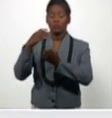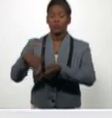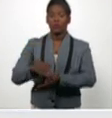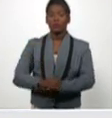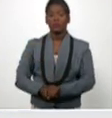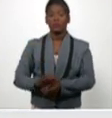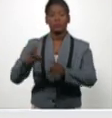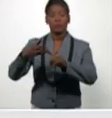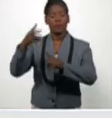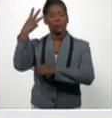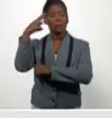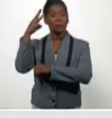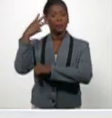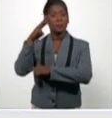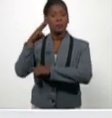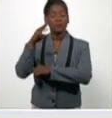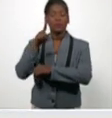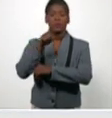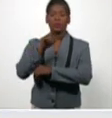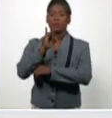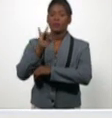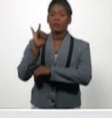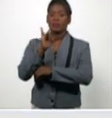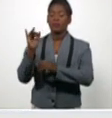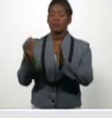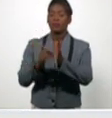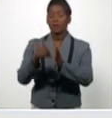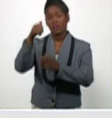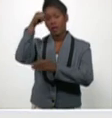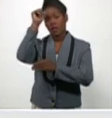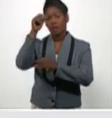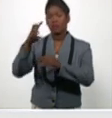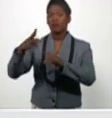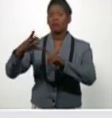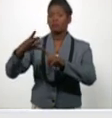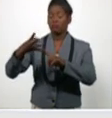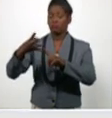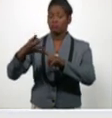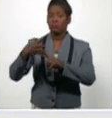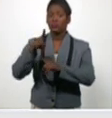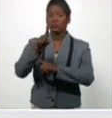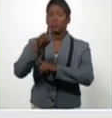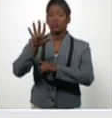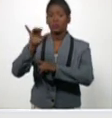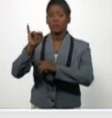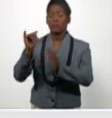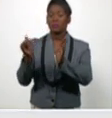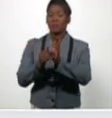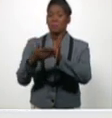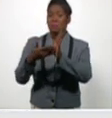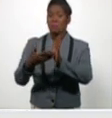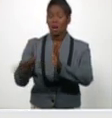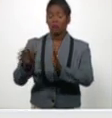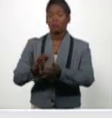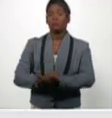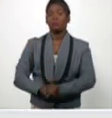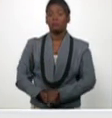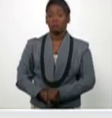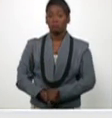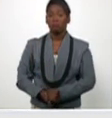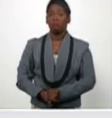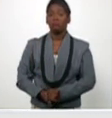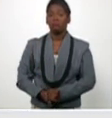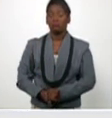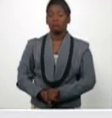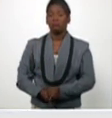más de 177.000, la India más de 156.000 y el Reino Unido con